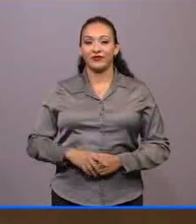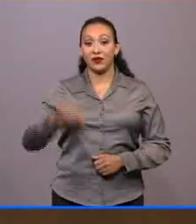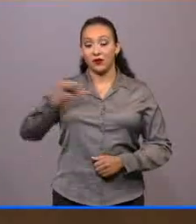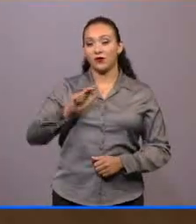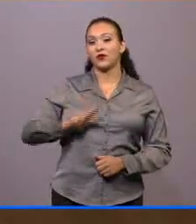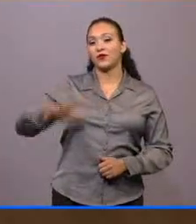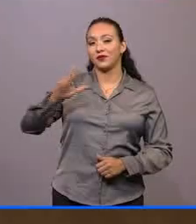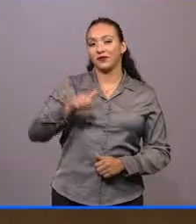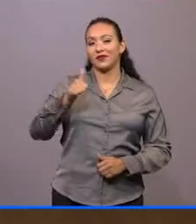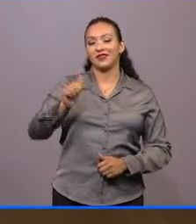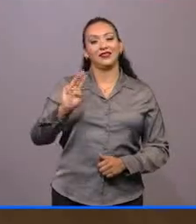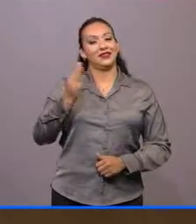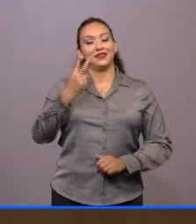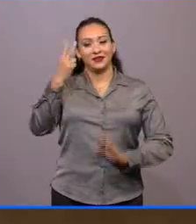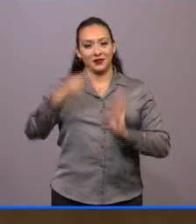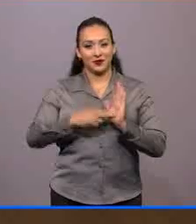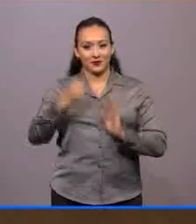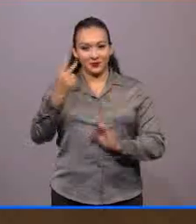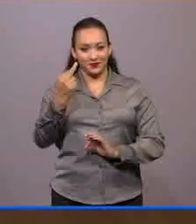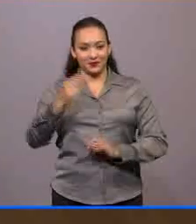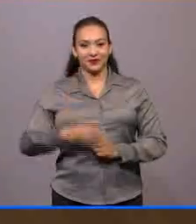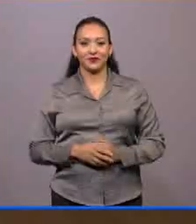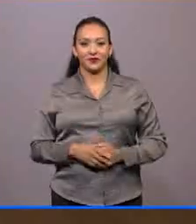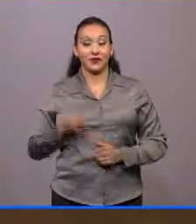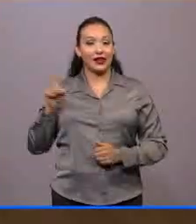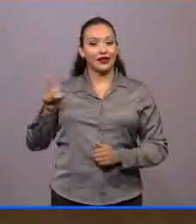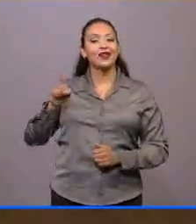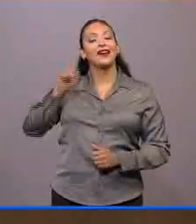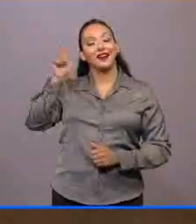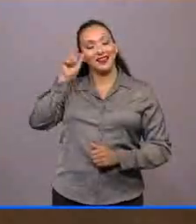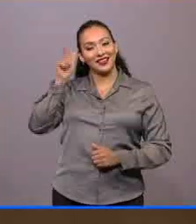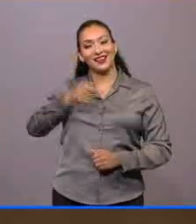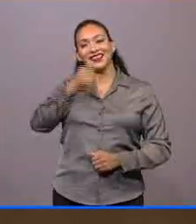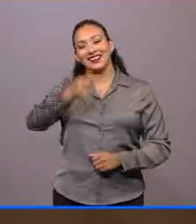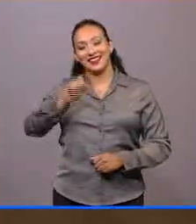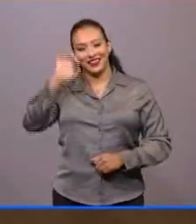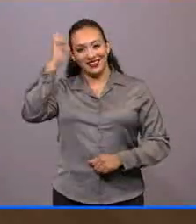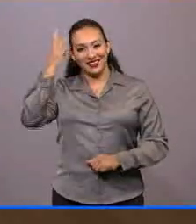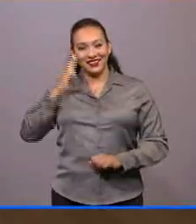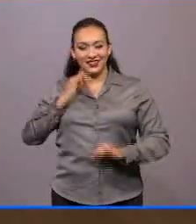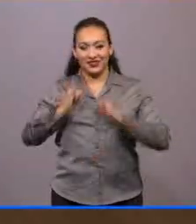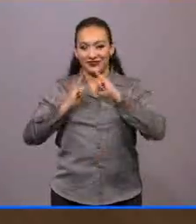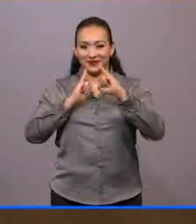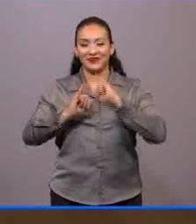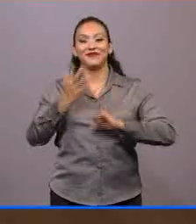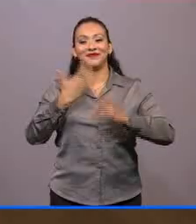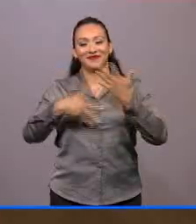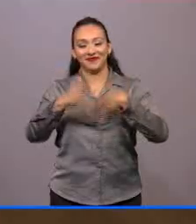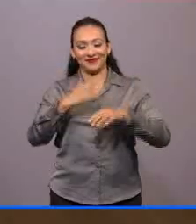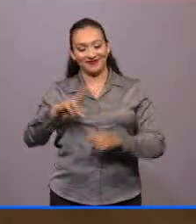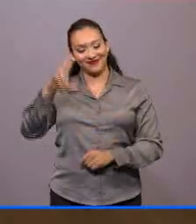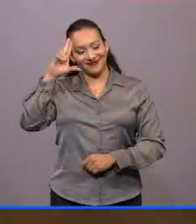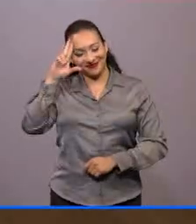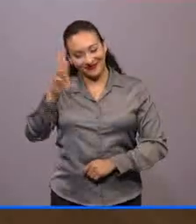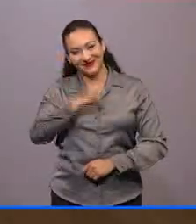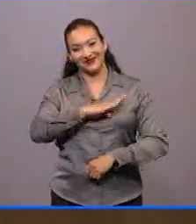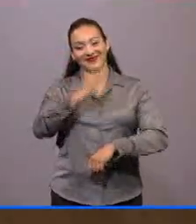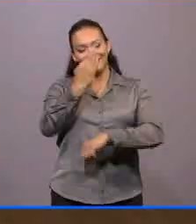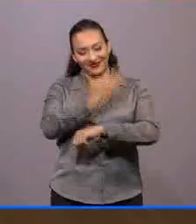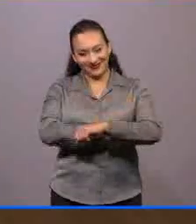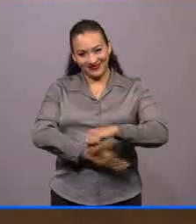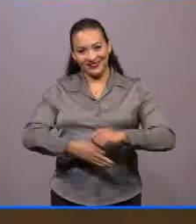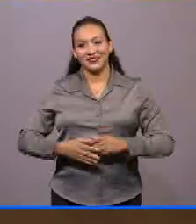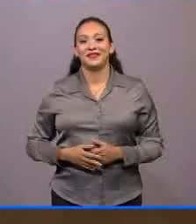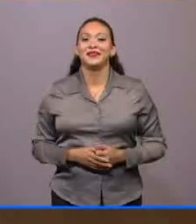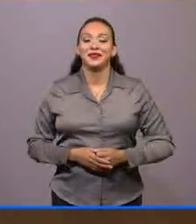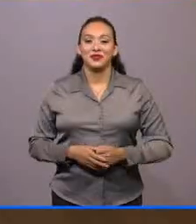es martes 6 de mayo de 2025. Soy Laura Murillo y saludo a Osiris Rostro, quien nos acompaña en la interpretación en lengua